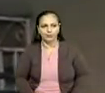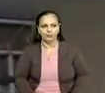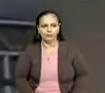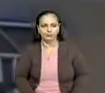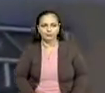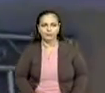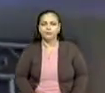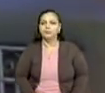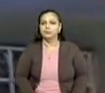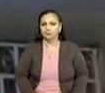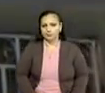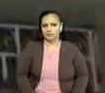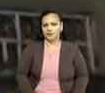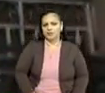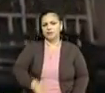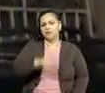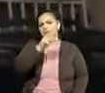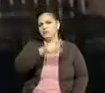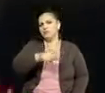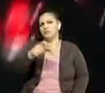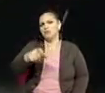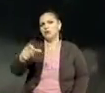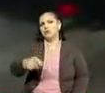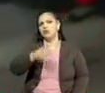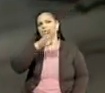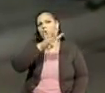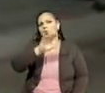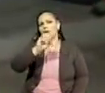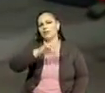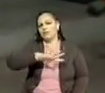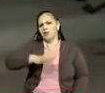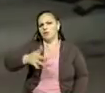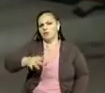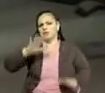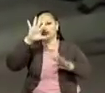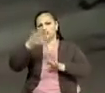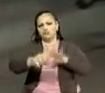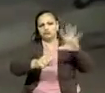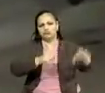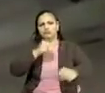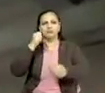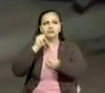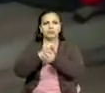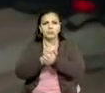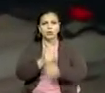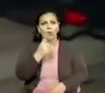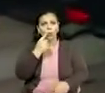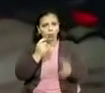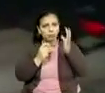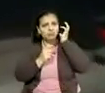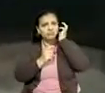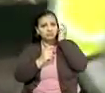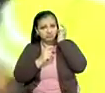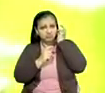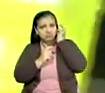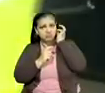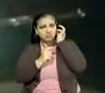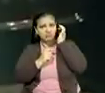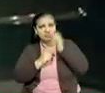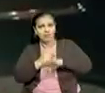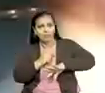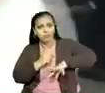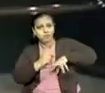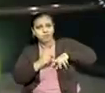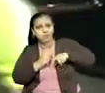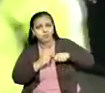han aprehendido aproximadamente a 40 personas, entre hombres y mujeres, que conformarían estas bandas delictivas,